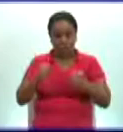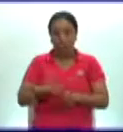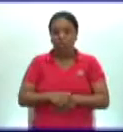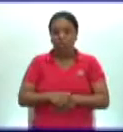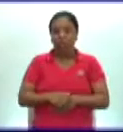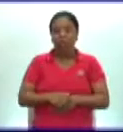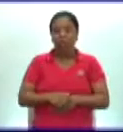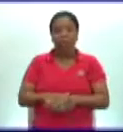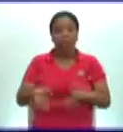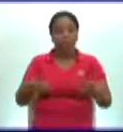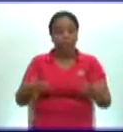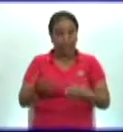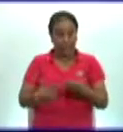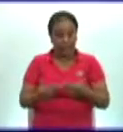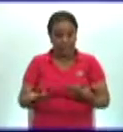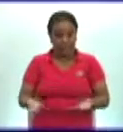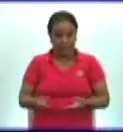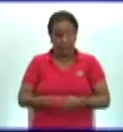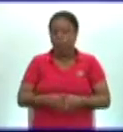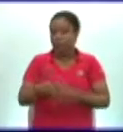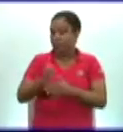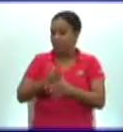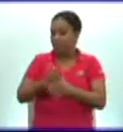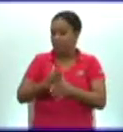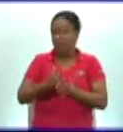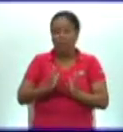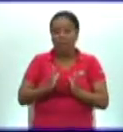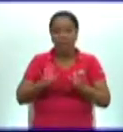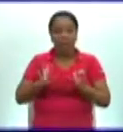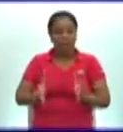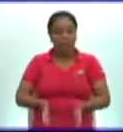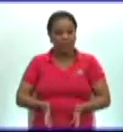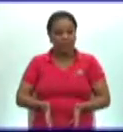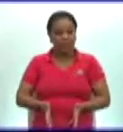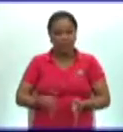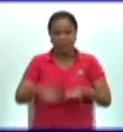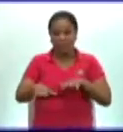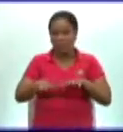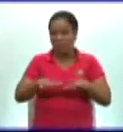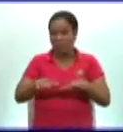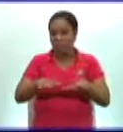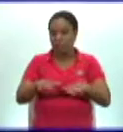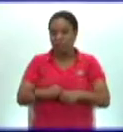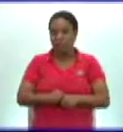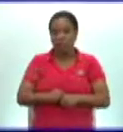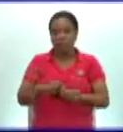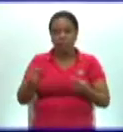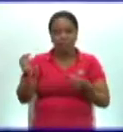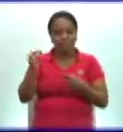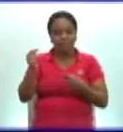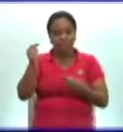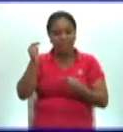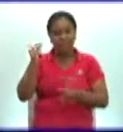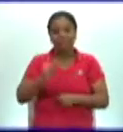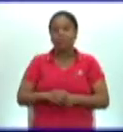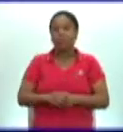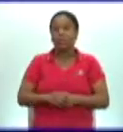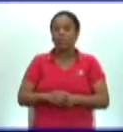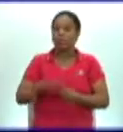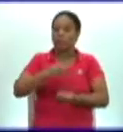es capaz de variar la dirección del movimiento, el sentido, variar su